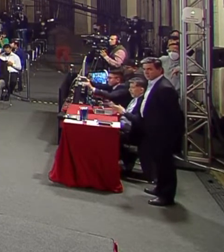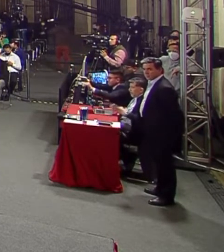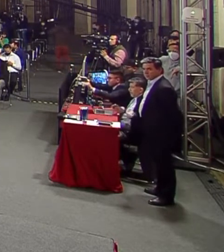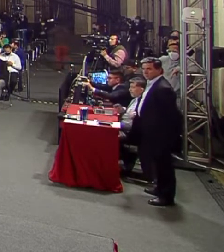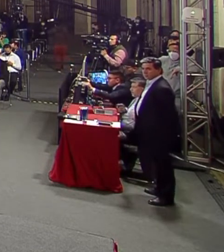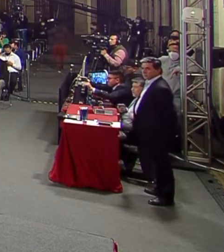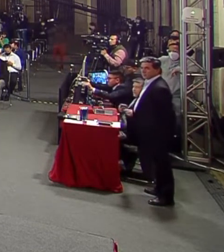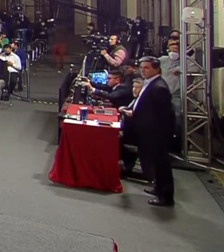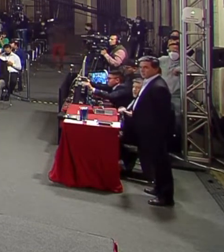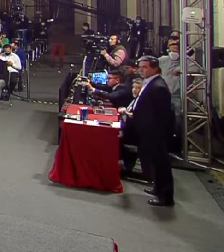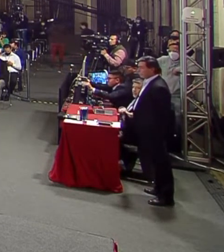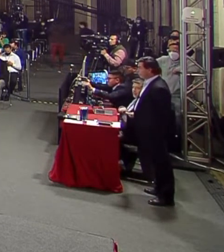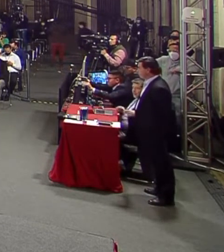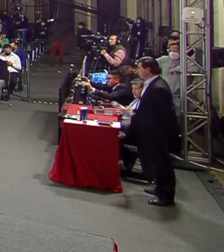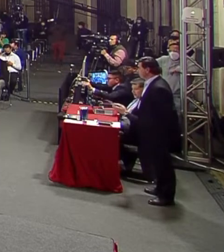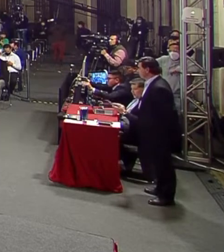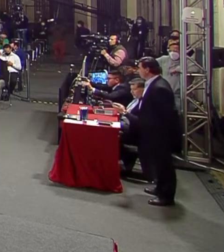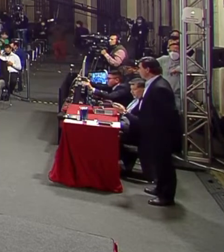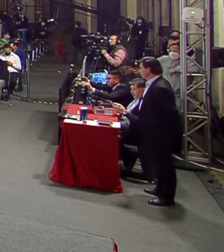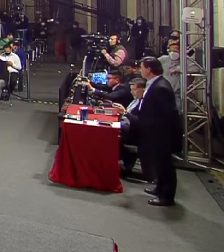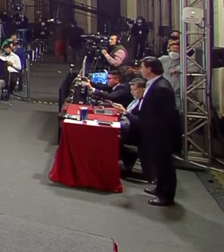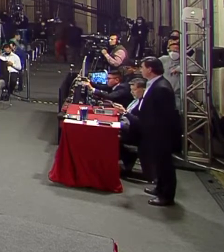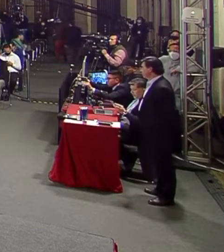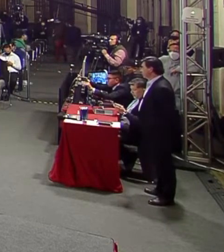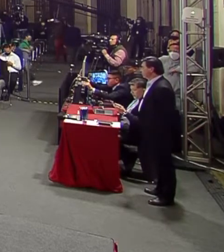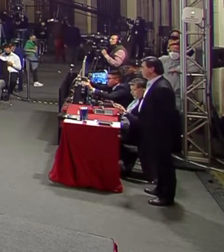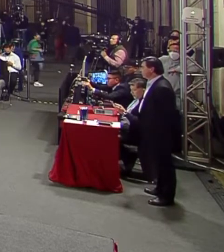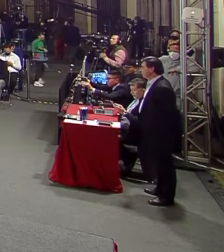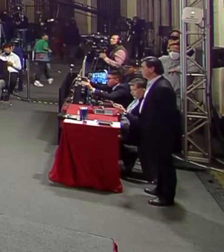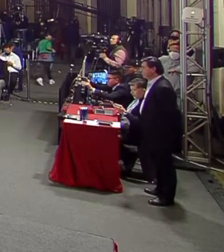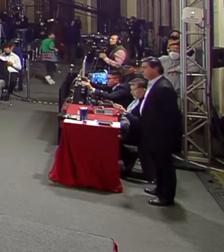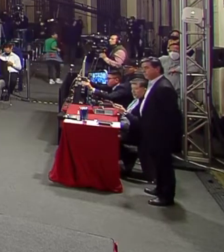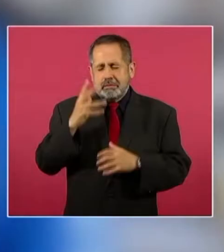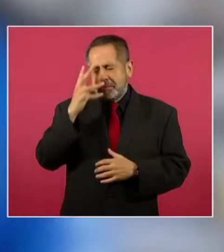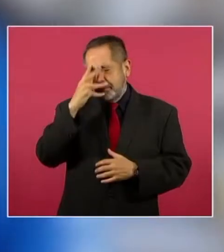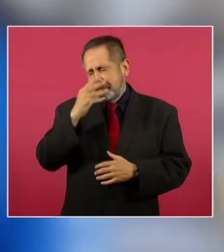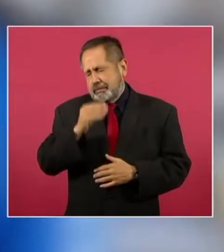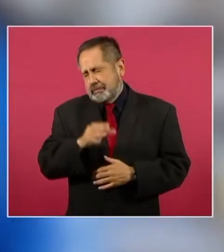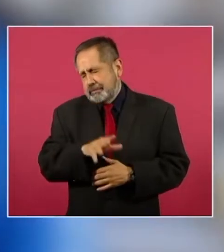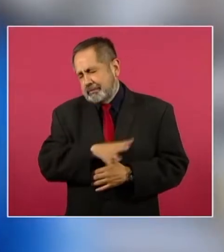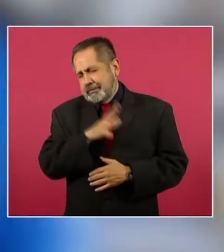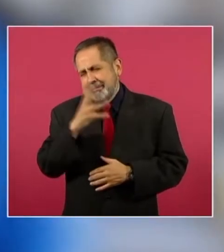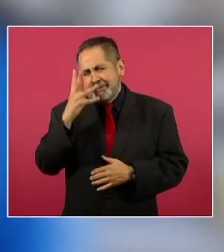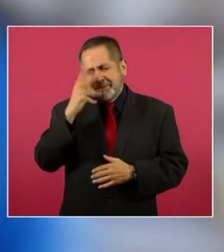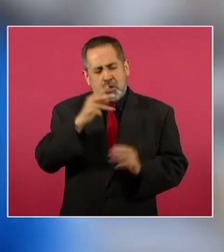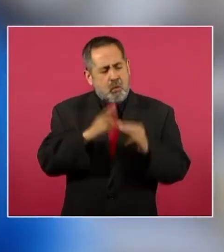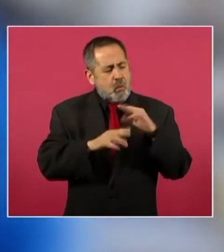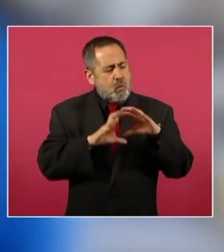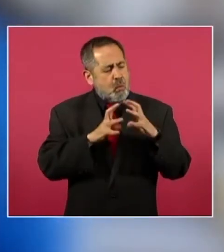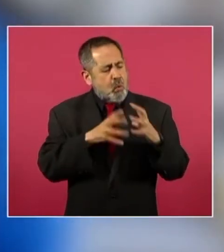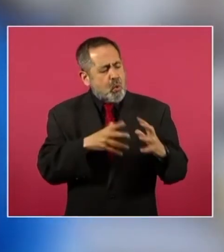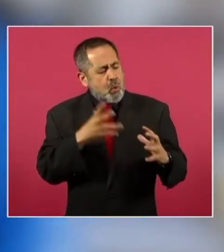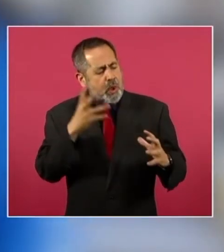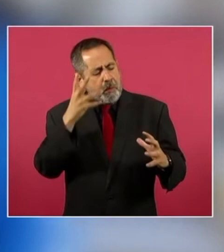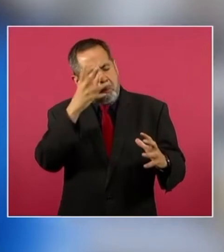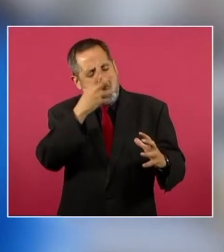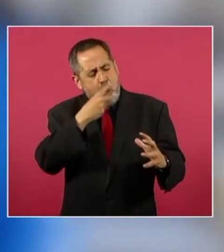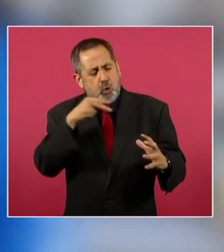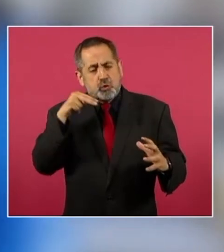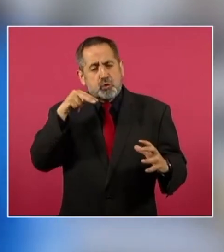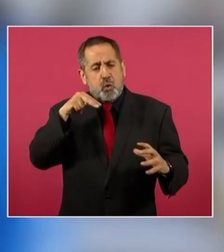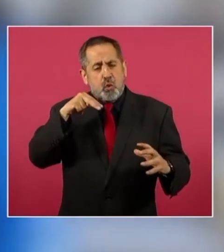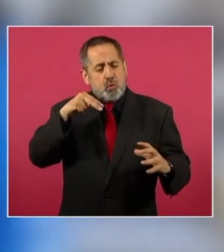fue una experiencia inolvidable. La verdad es que el planeta se ve increíblemente hermoso desde el